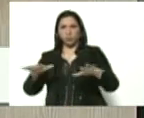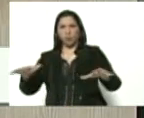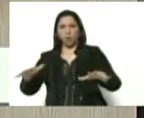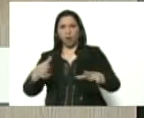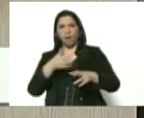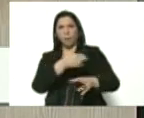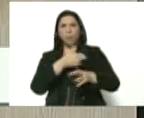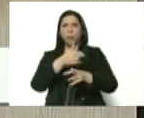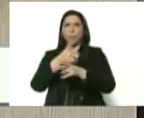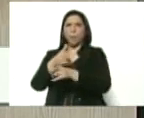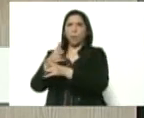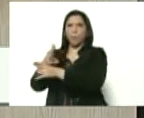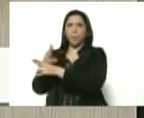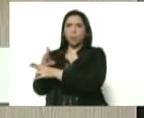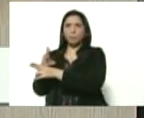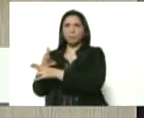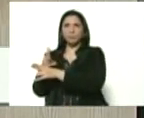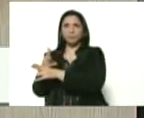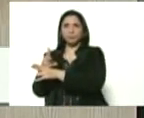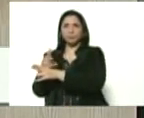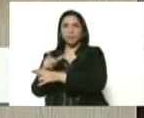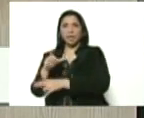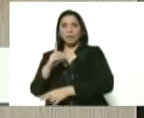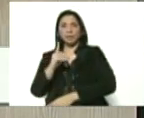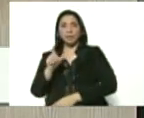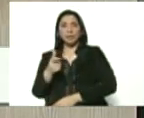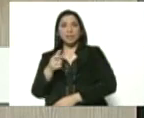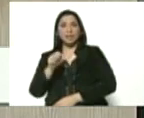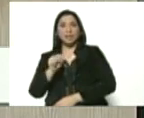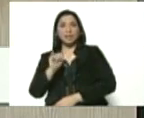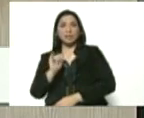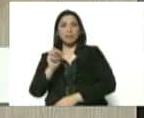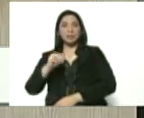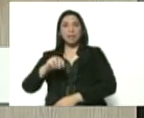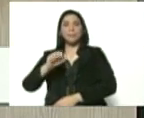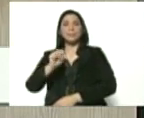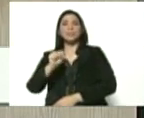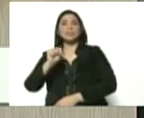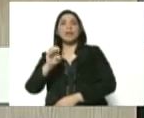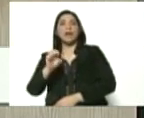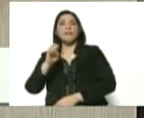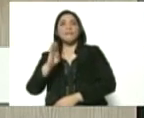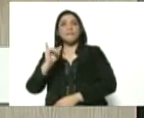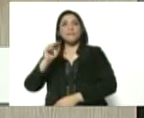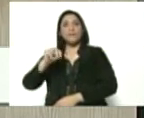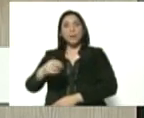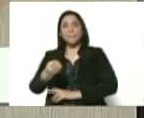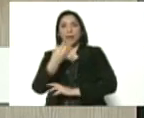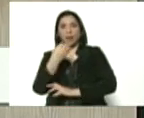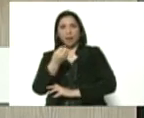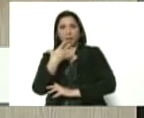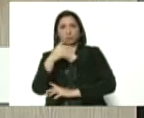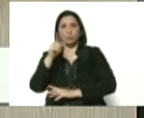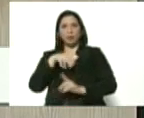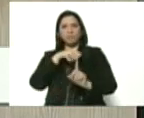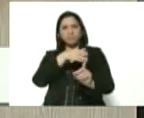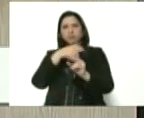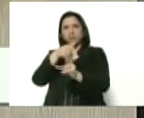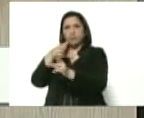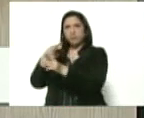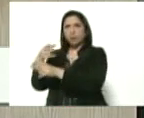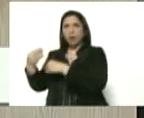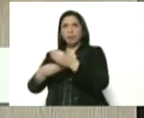atacar la DIGESIN, atacar el SEBIN, atacar el Palacio de Miraflores y